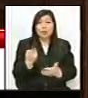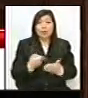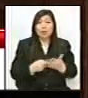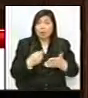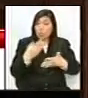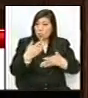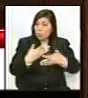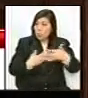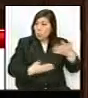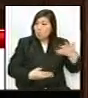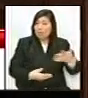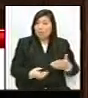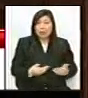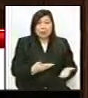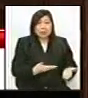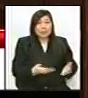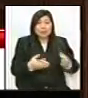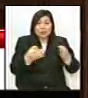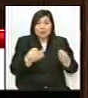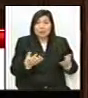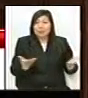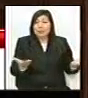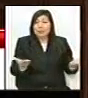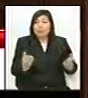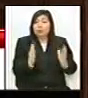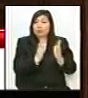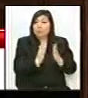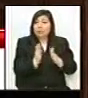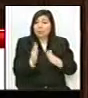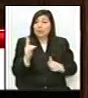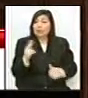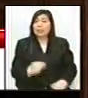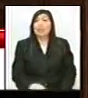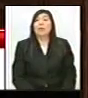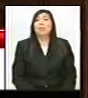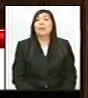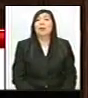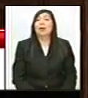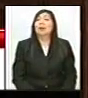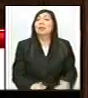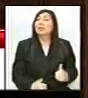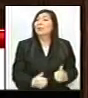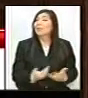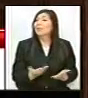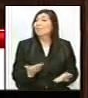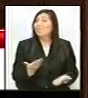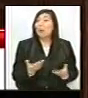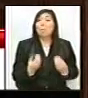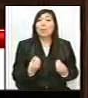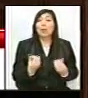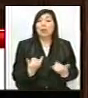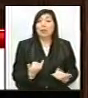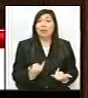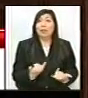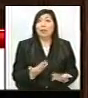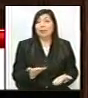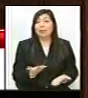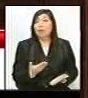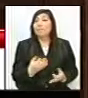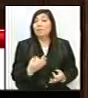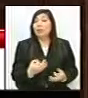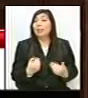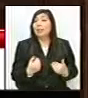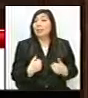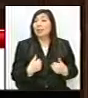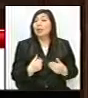enumerar delitos nos llevan a afirmar la existencia de una organización criminal, lo cual es atípico, porque para que los hechos sean típicos